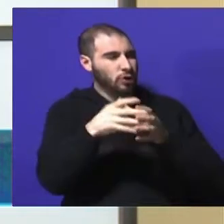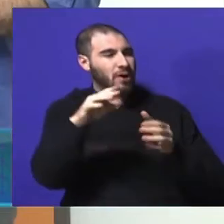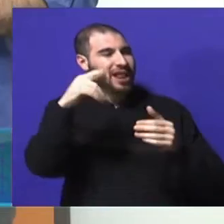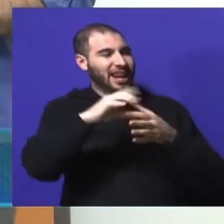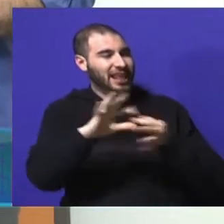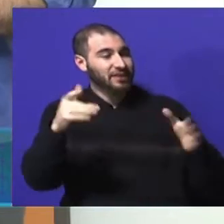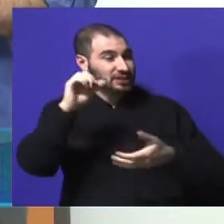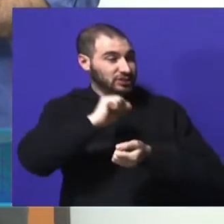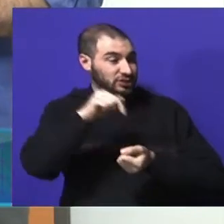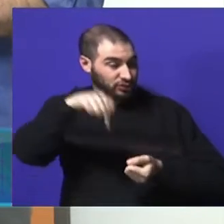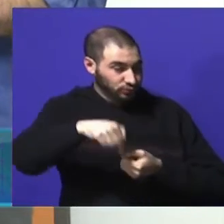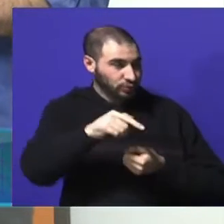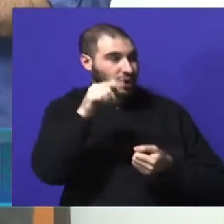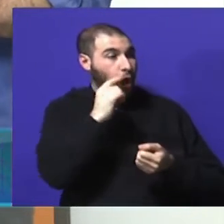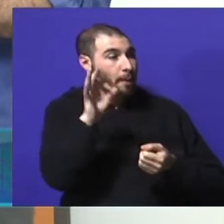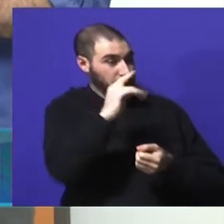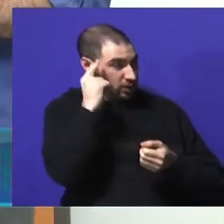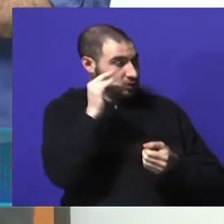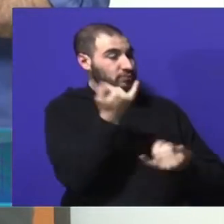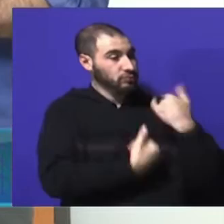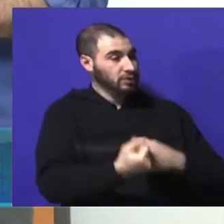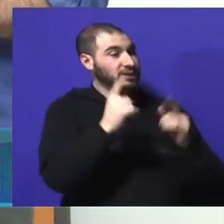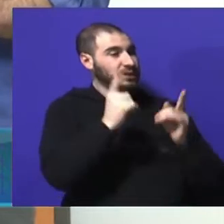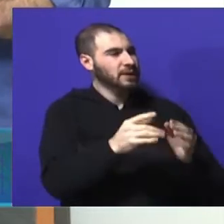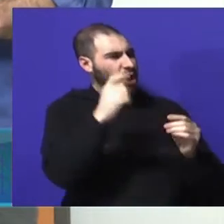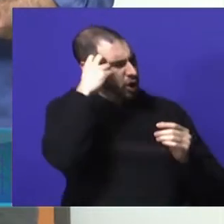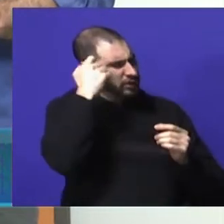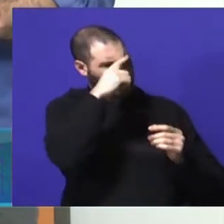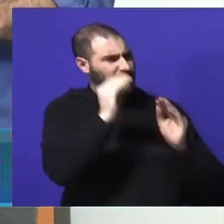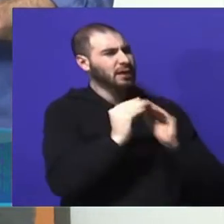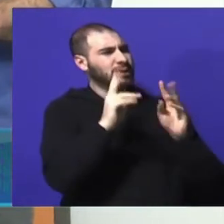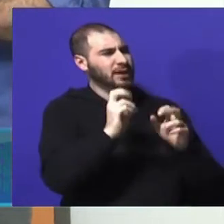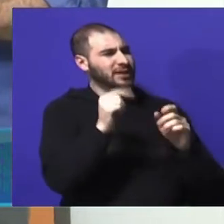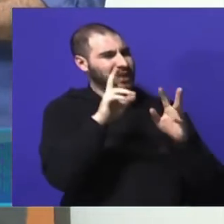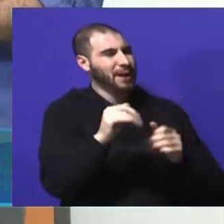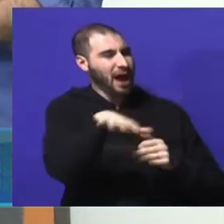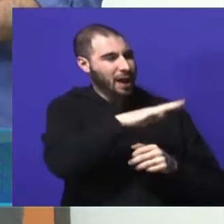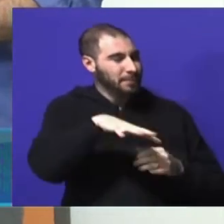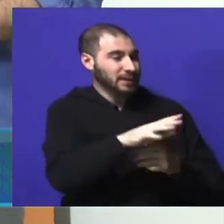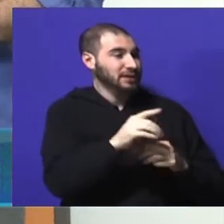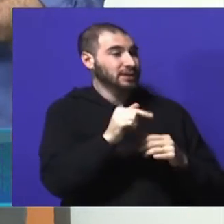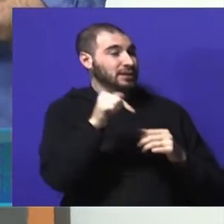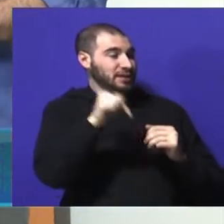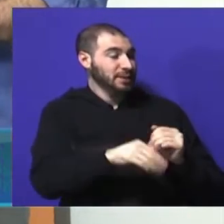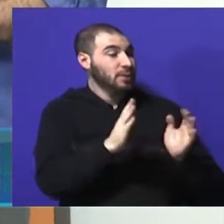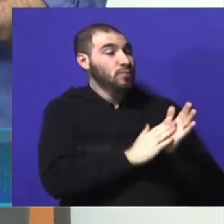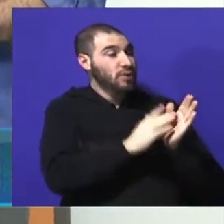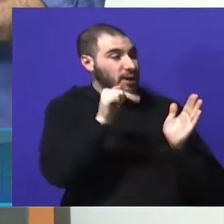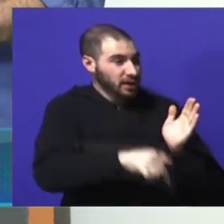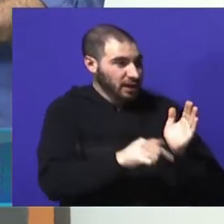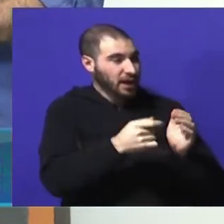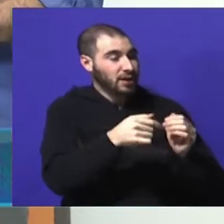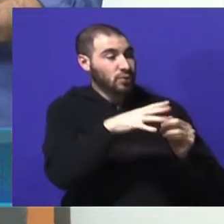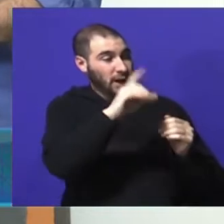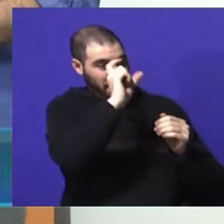sobre este tema, la opinión de ella y también qué se discute en el Congreso de la Nación sobre el medio ambiente y en este caso concreto también sobre